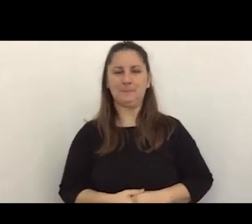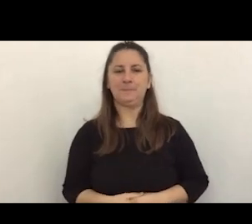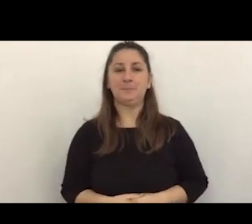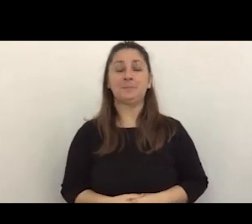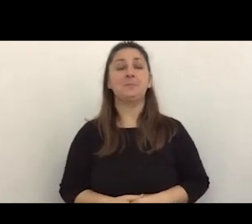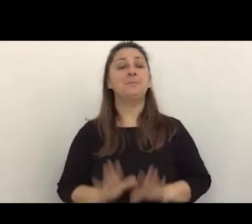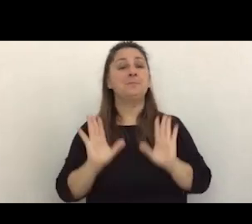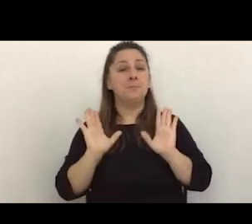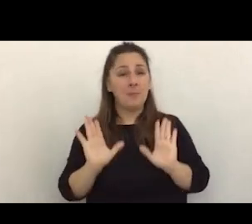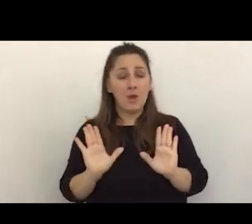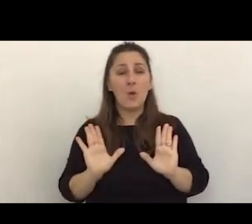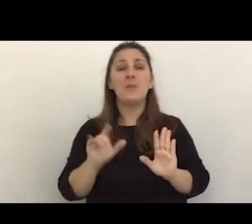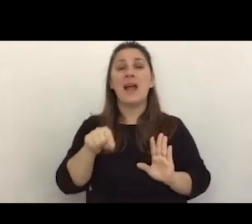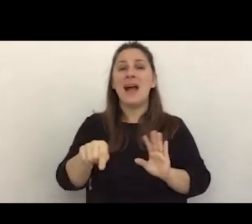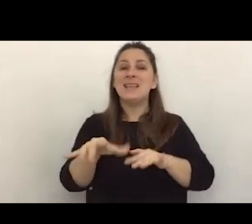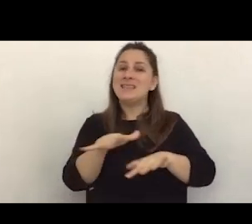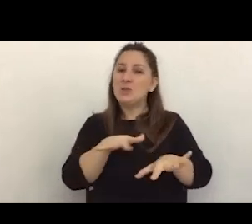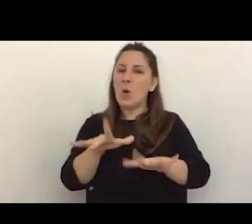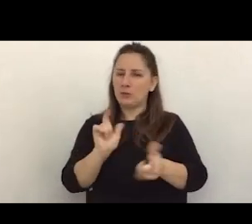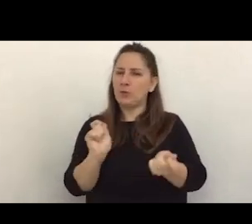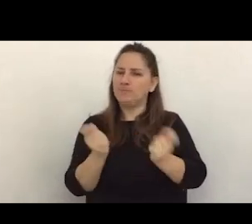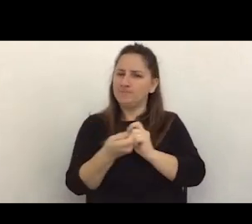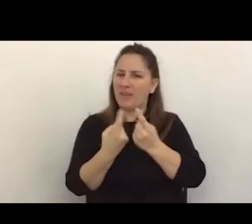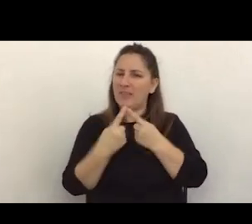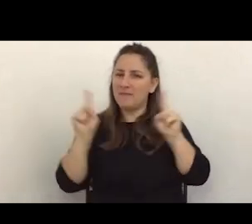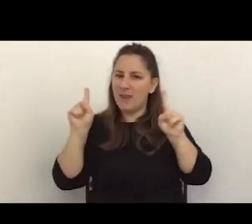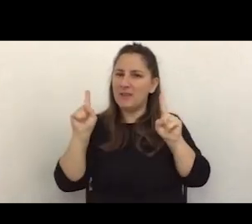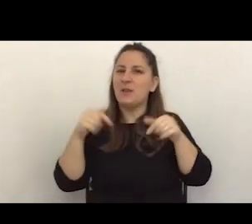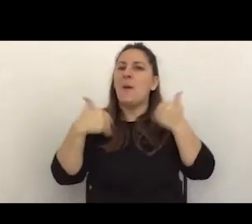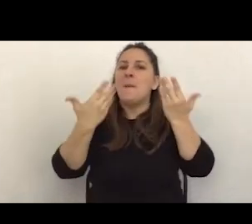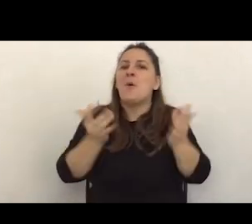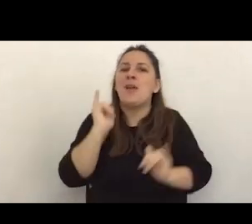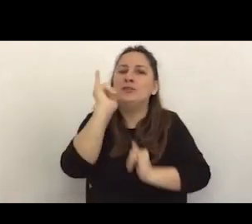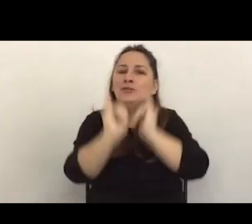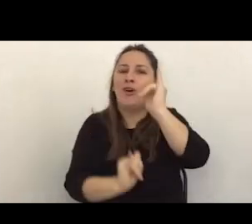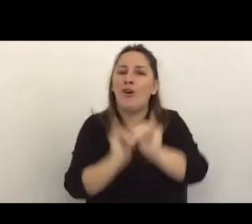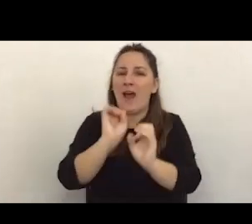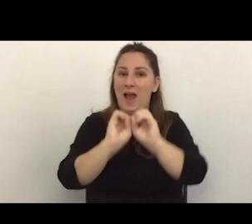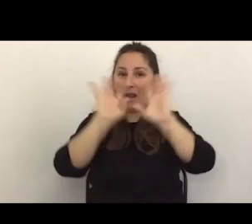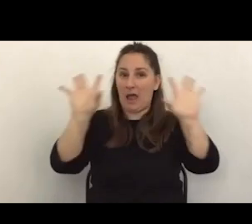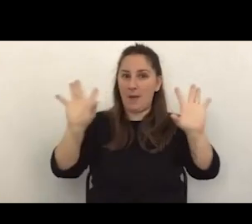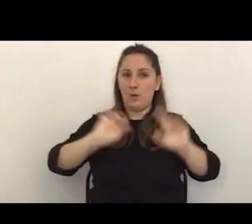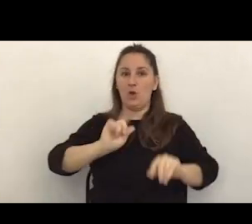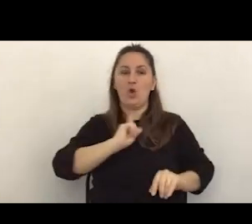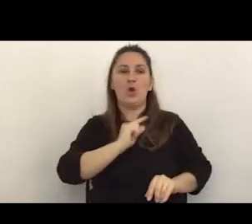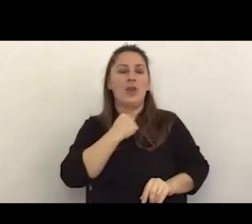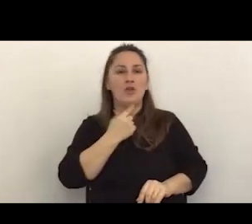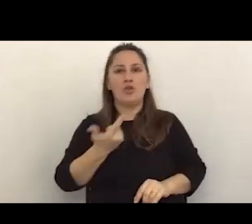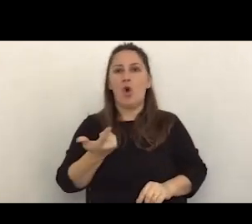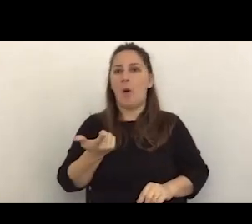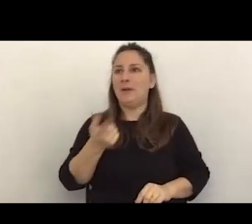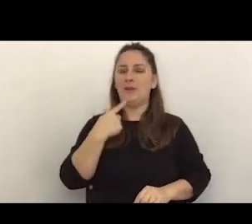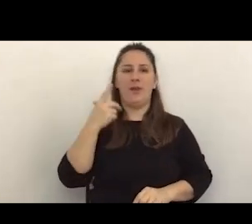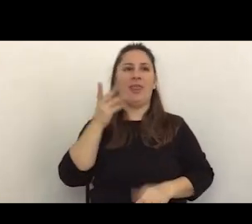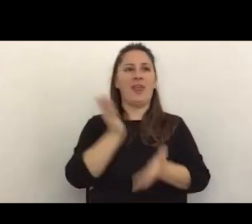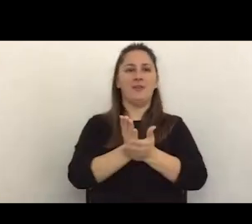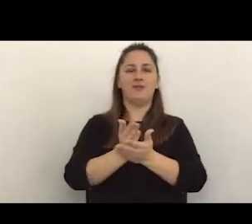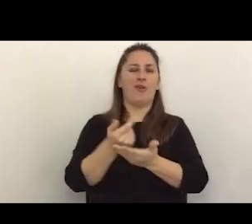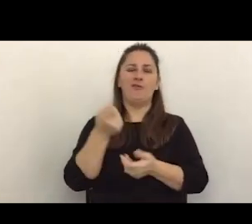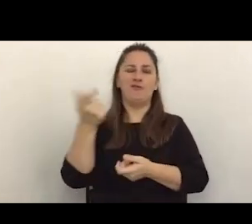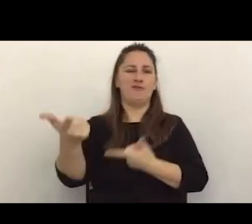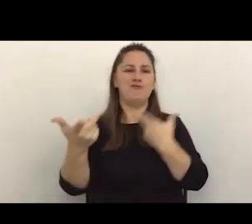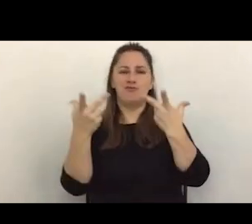aquí la cuestión es diferente, por eso hago toda esta aclaración, porque no quiero quedar como un negador de derechos. ¿Por